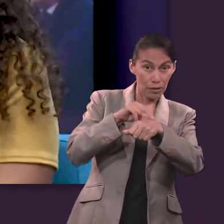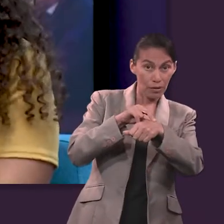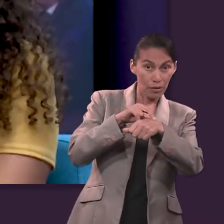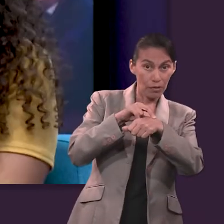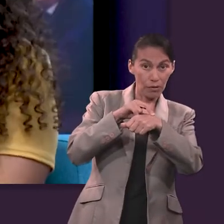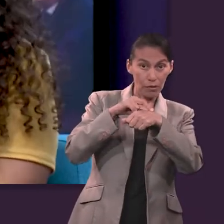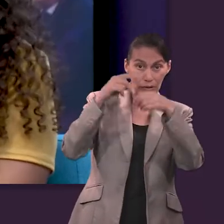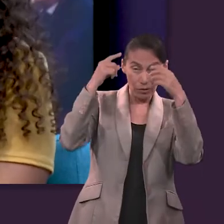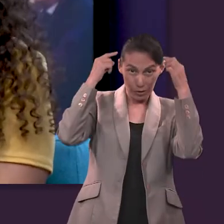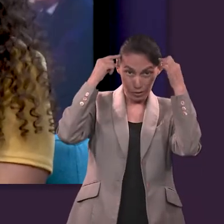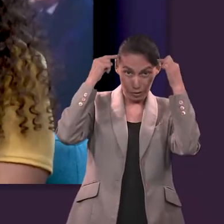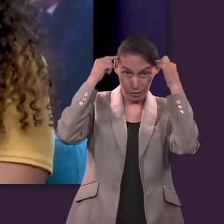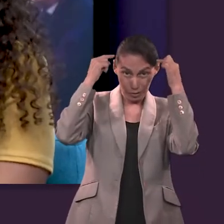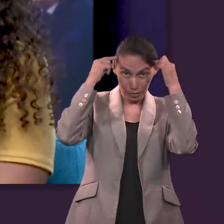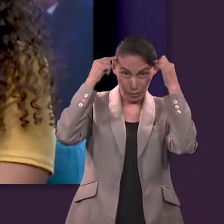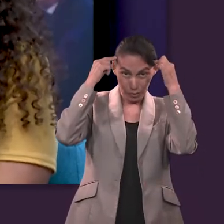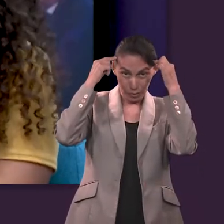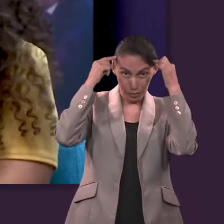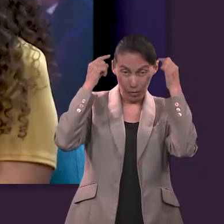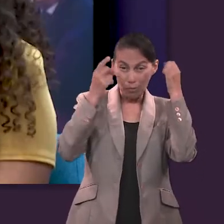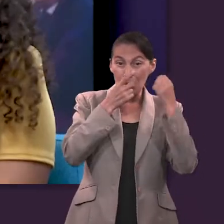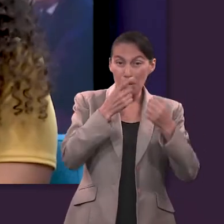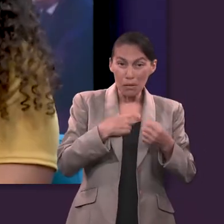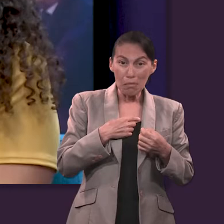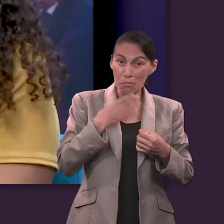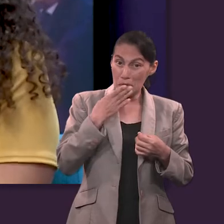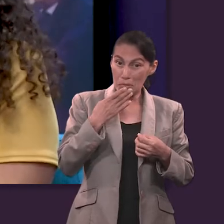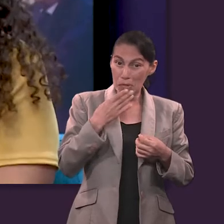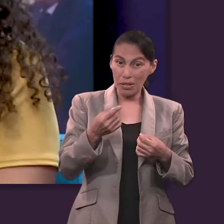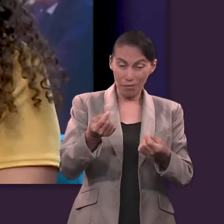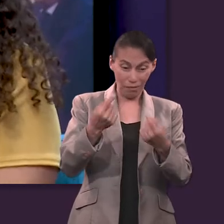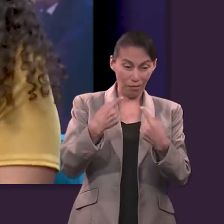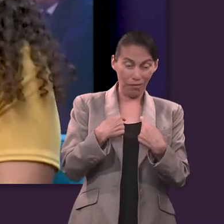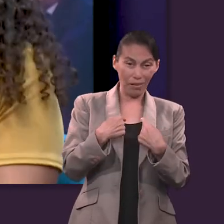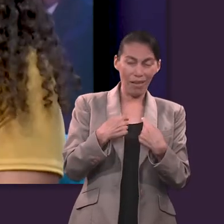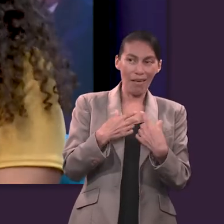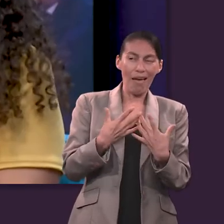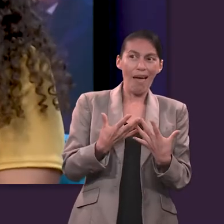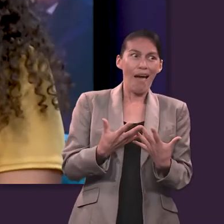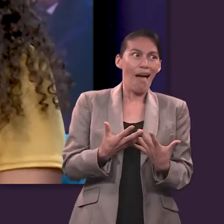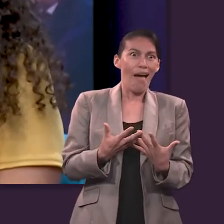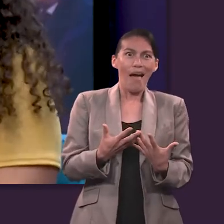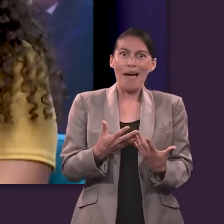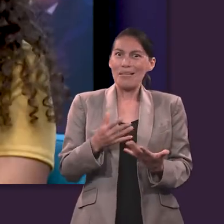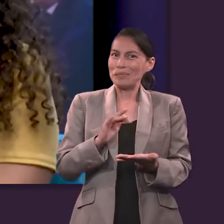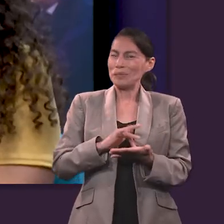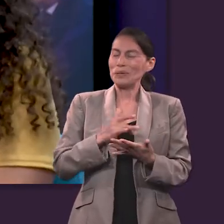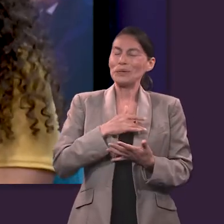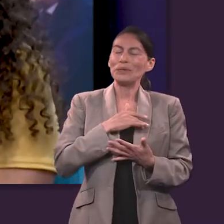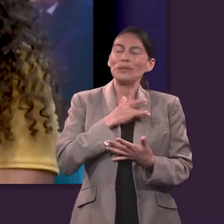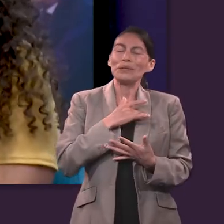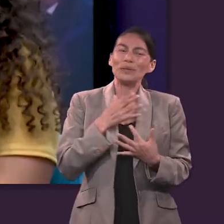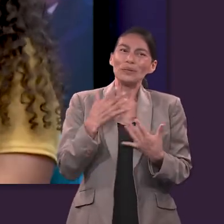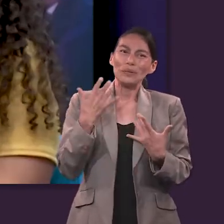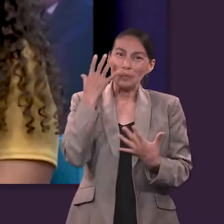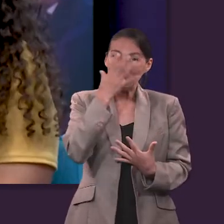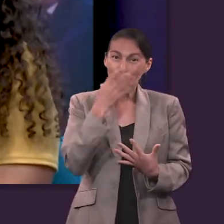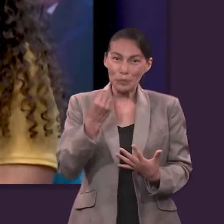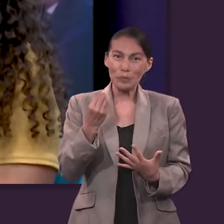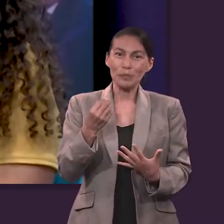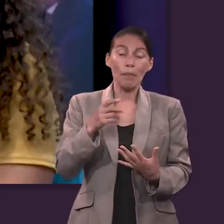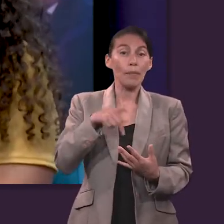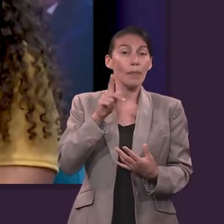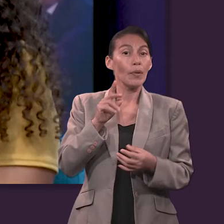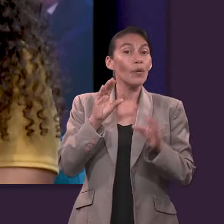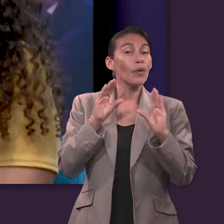cerebro libera ciertas sustancias que nos hacen sentirnos bien ante el reconocimiento. Lo peligroso es que esas